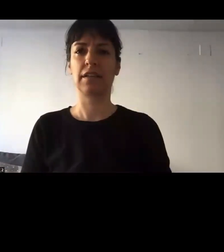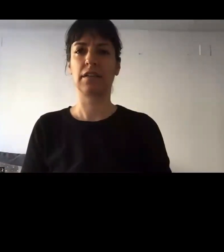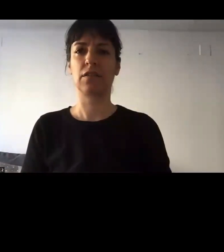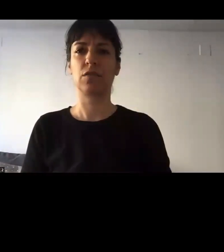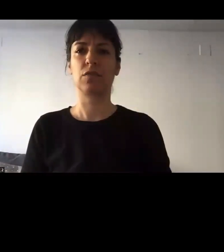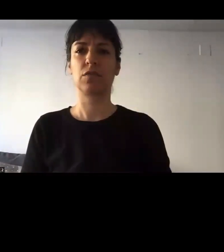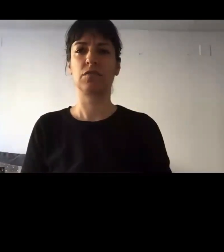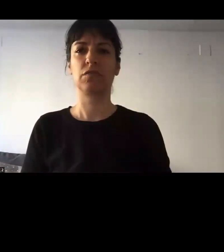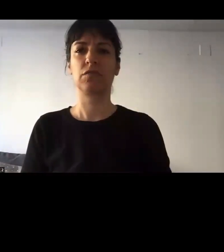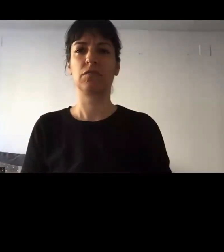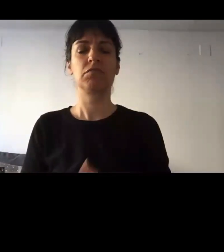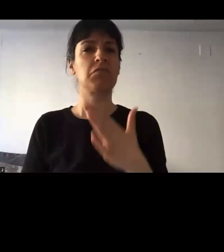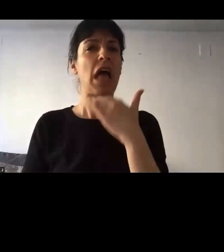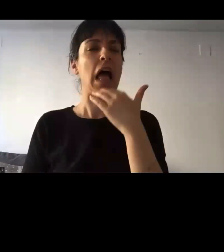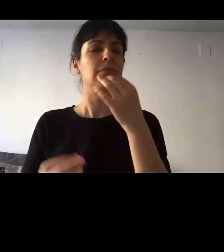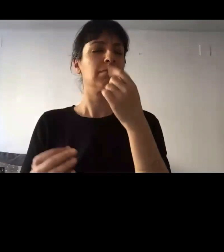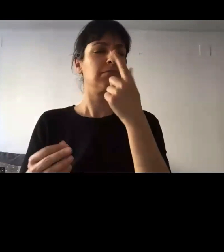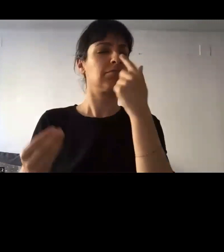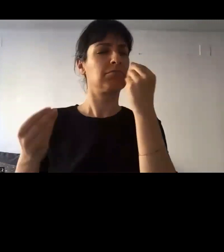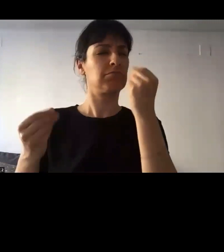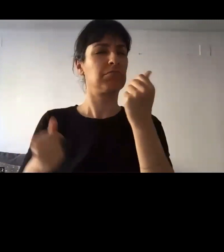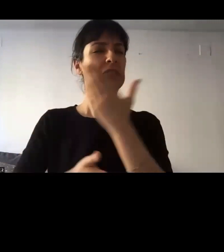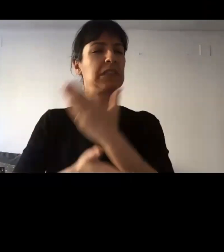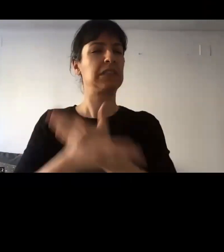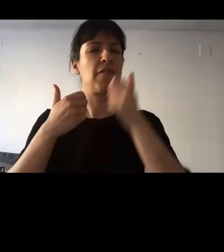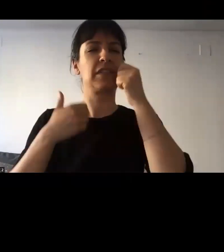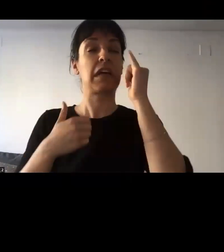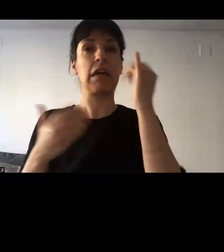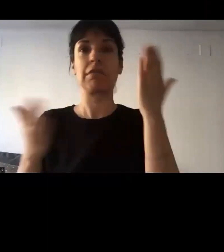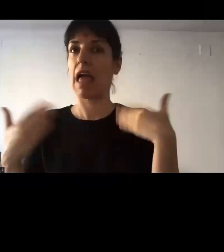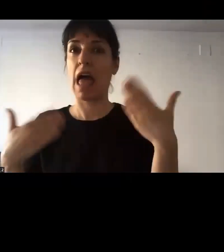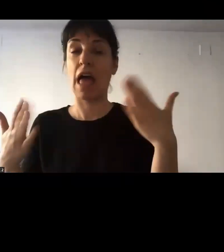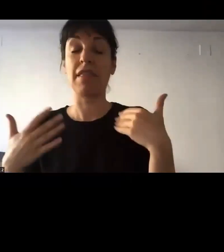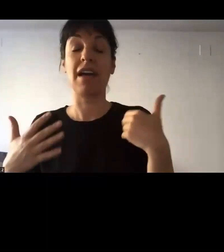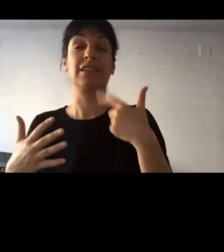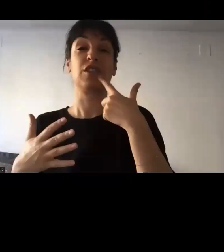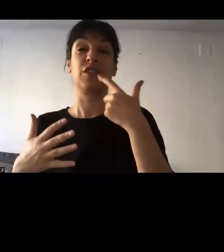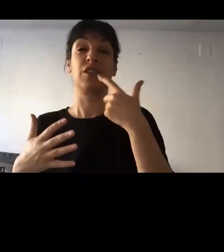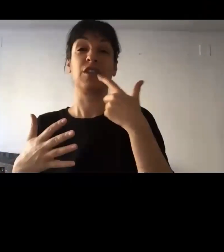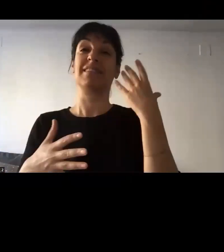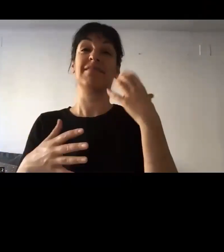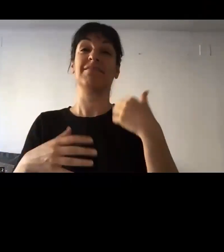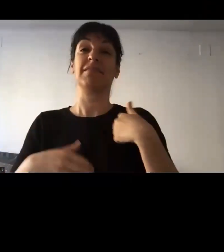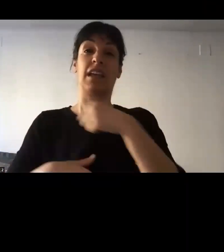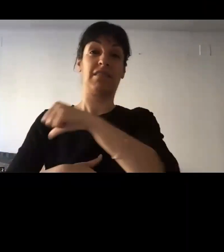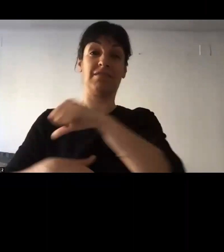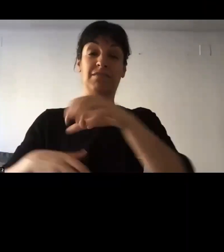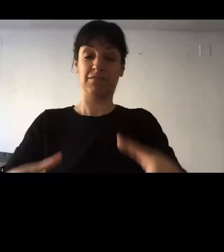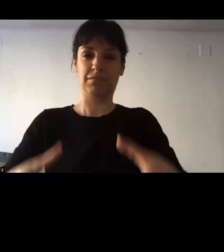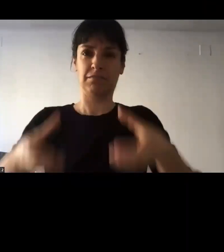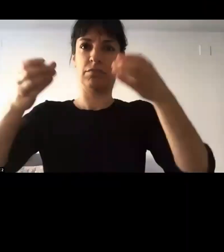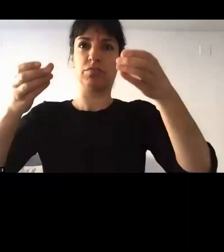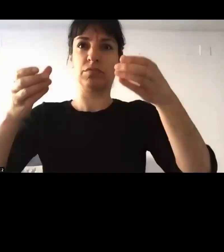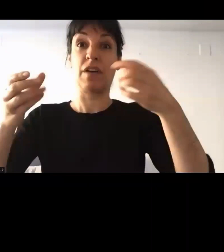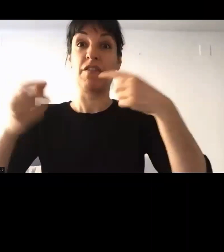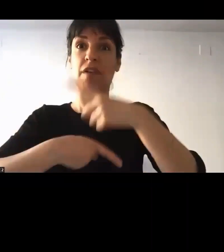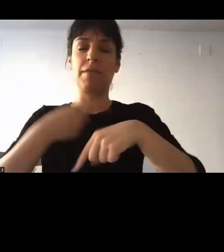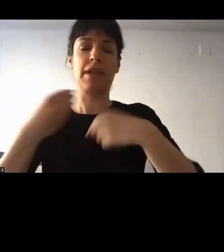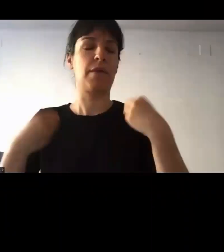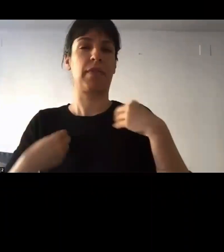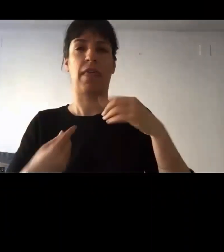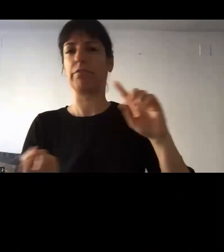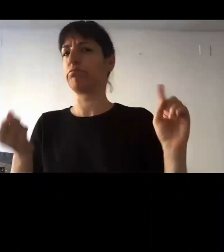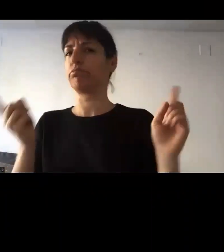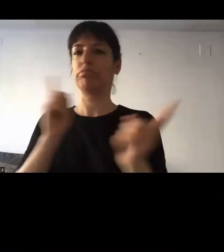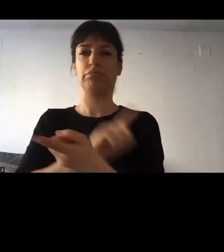indicio de que esto fuera así, por lo que cuando yo llegué al mundo, la vida de mis familiares cambió plenamente. Sí que es